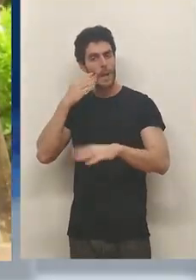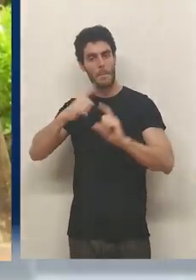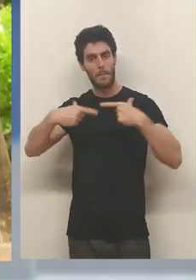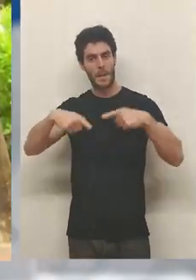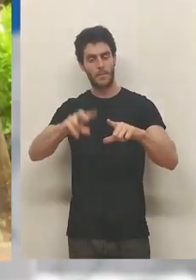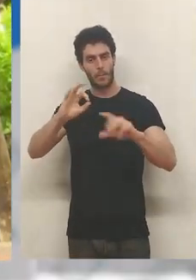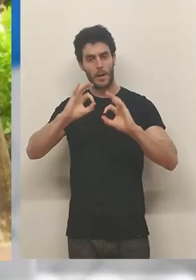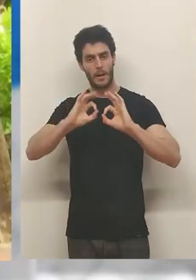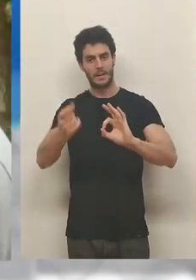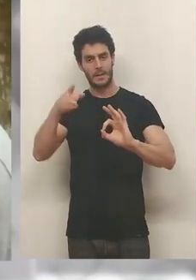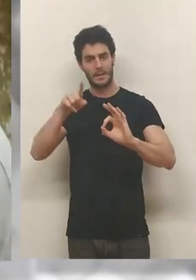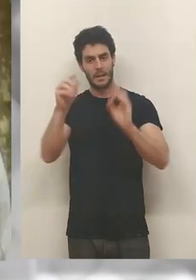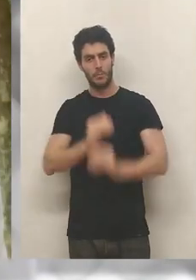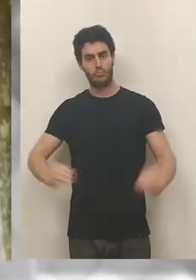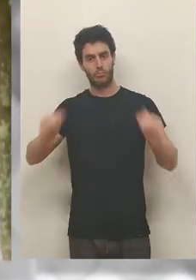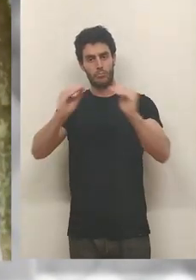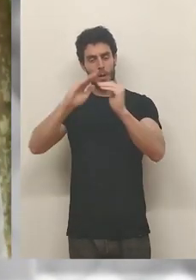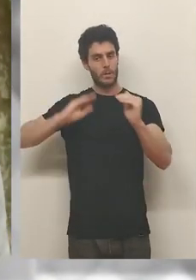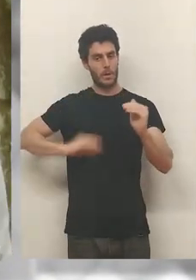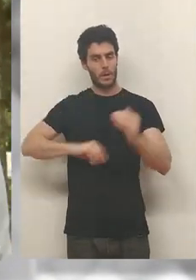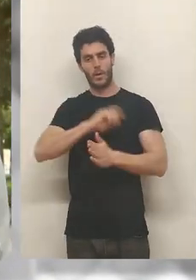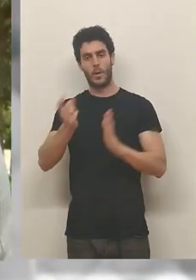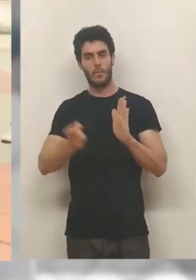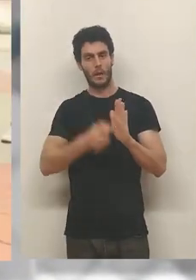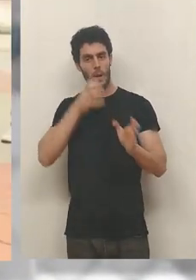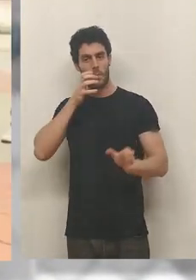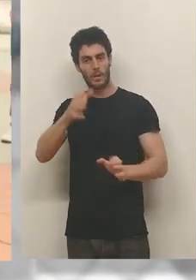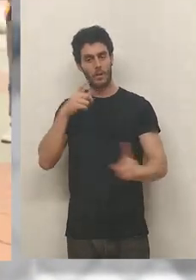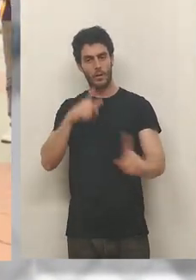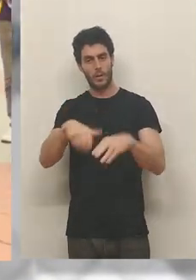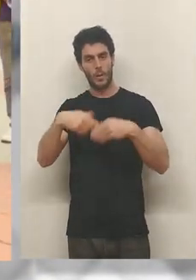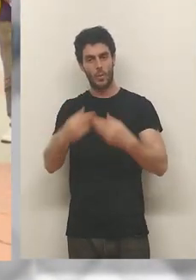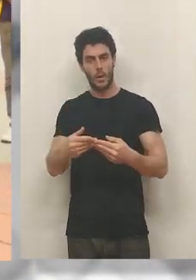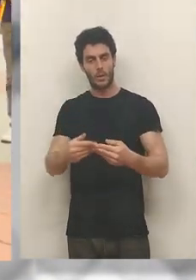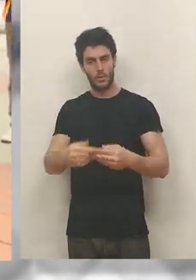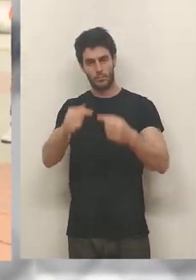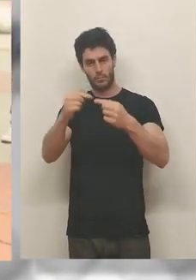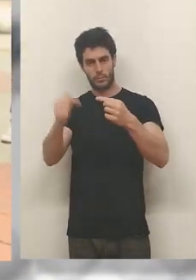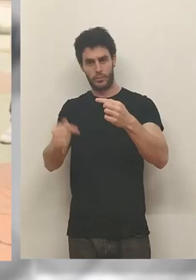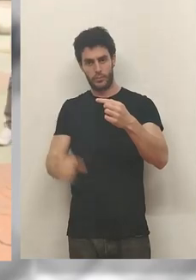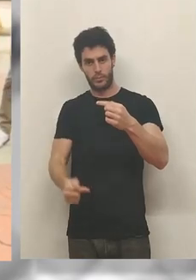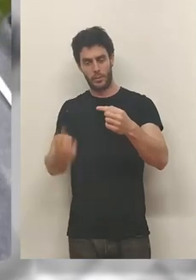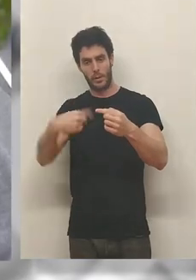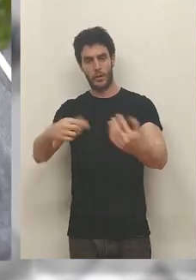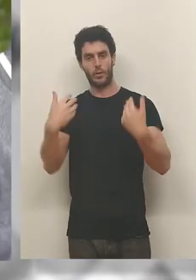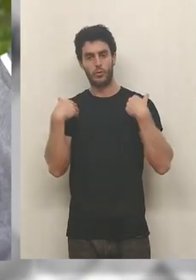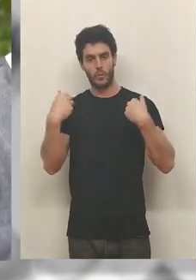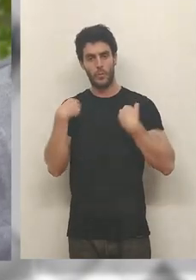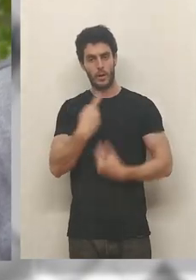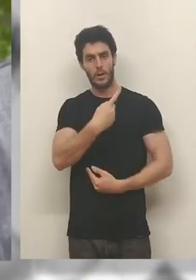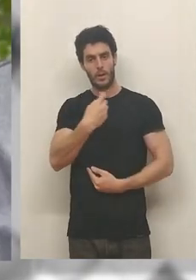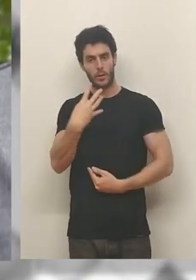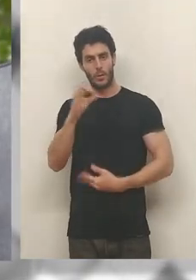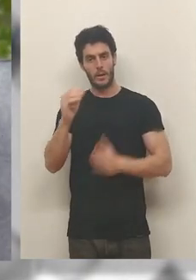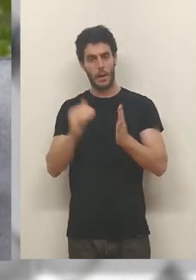para una jubilación digna y la plena equiparación salarial. El objetivo de esta protesta es denunciar los agravios que aseguran